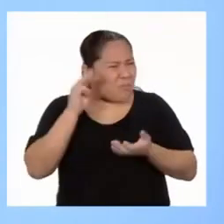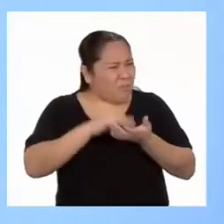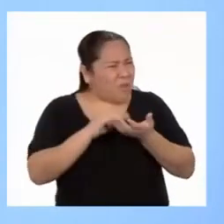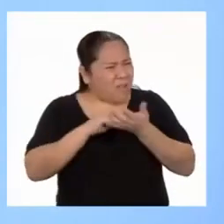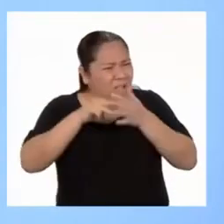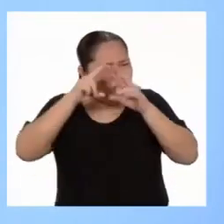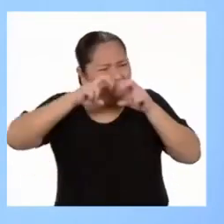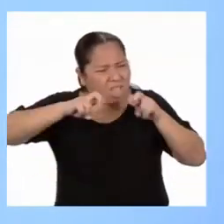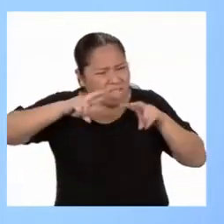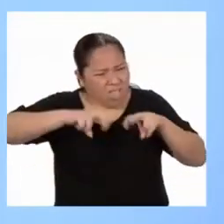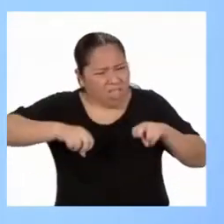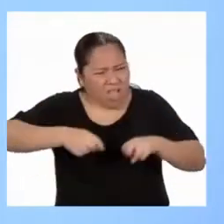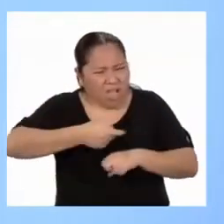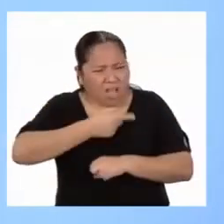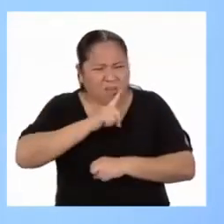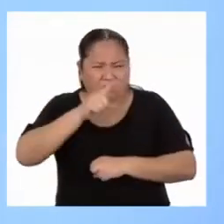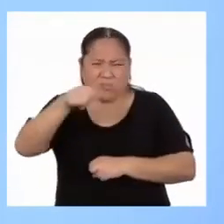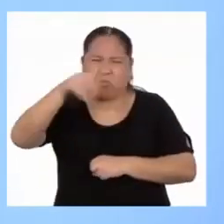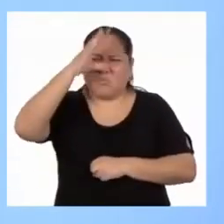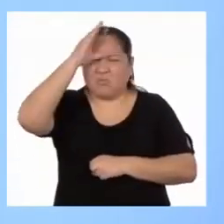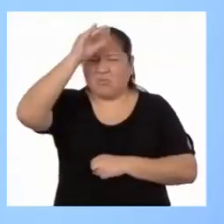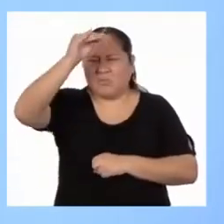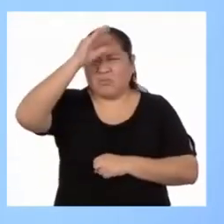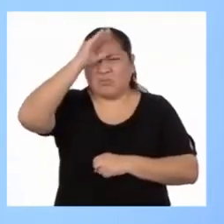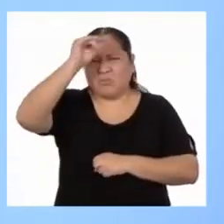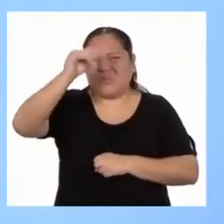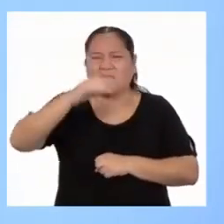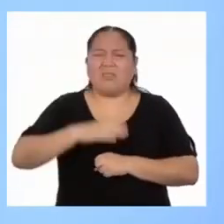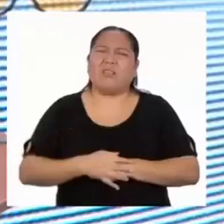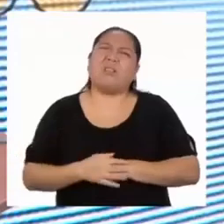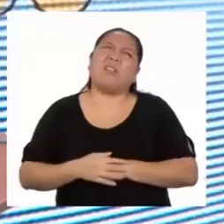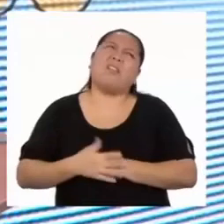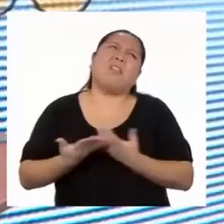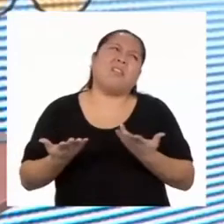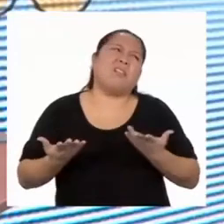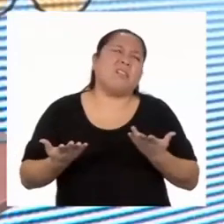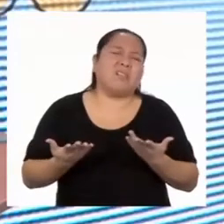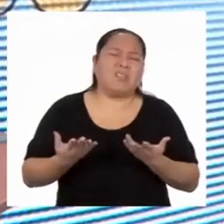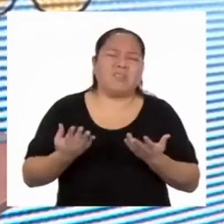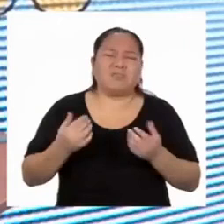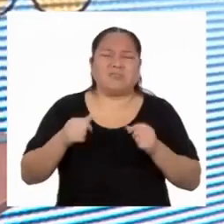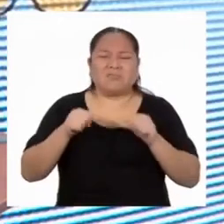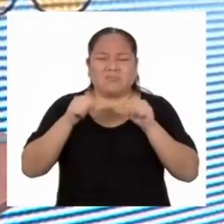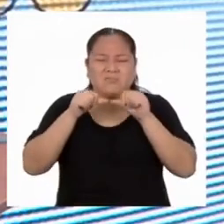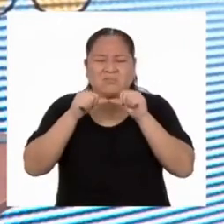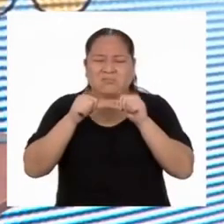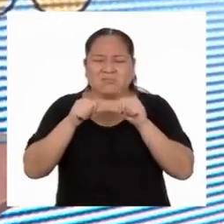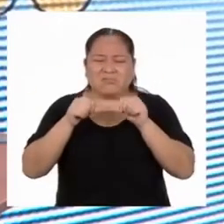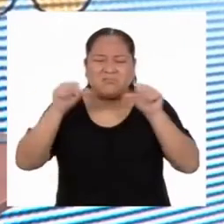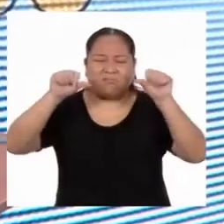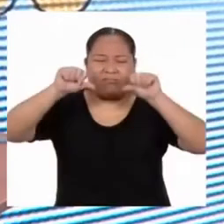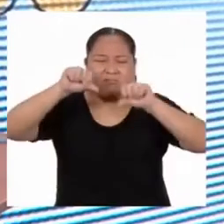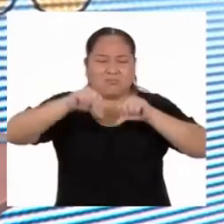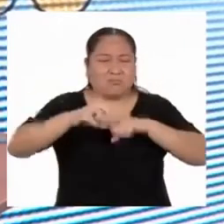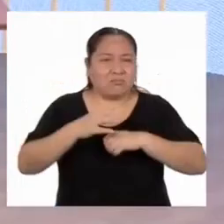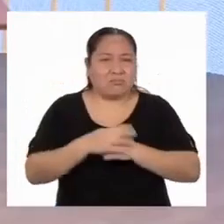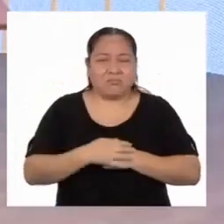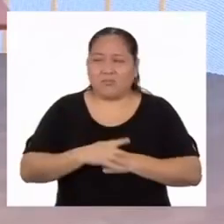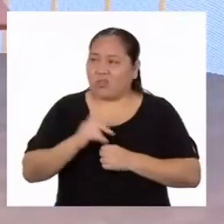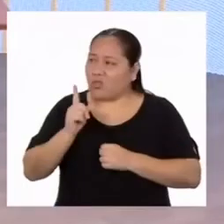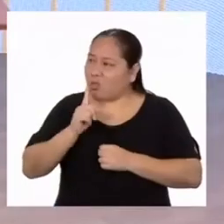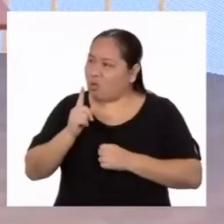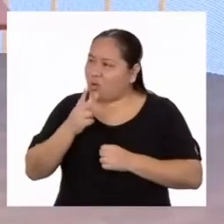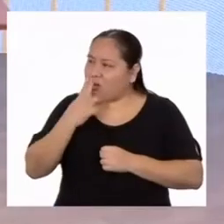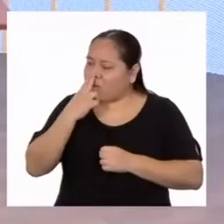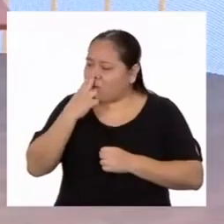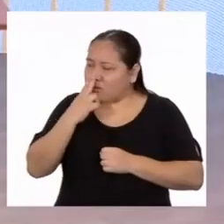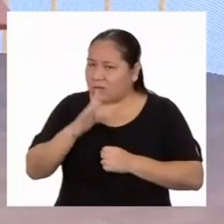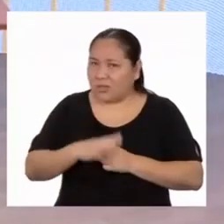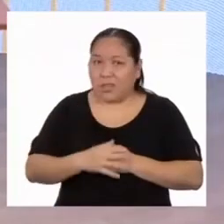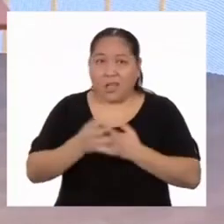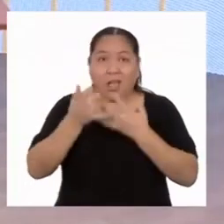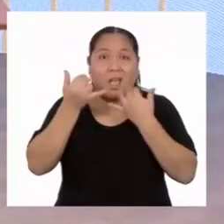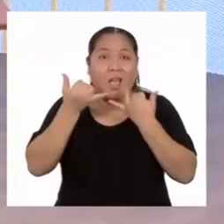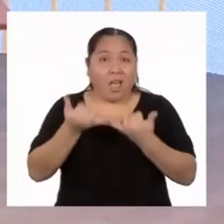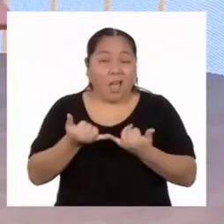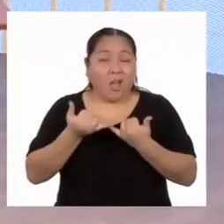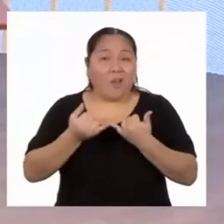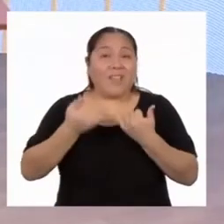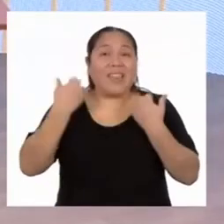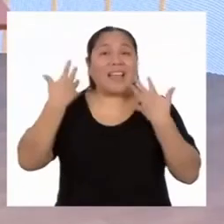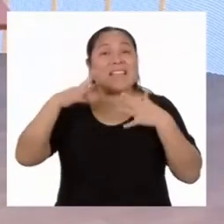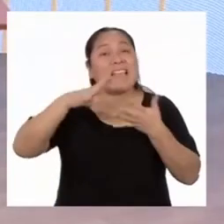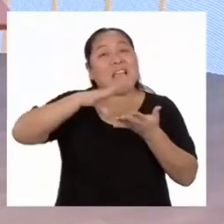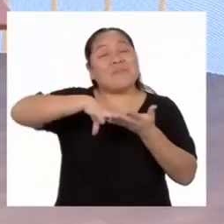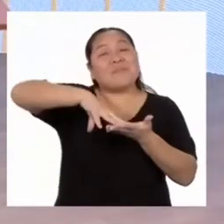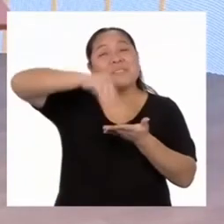Las chicas y chicos se nos van a encharcar. ¡Claro que no, Tocino! Ahora sí